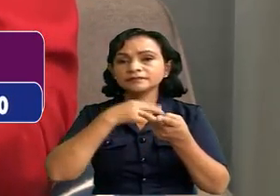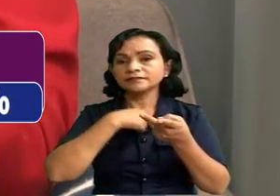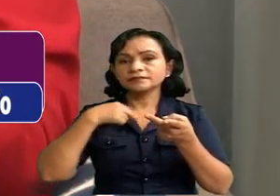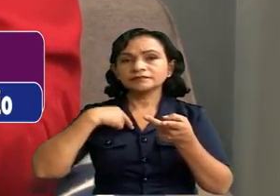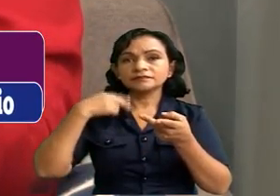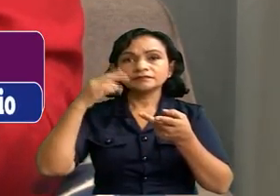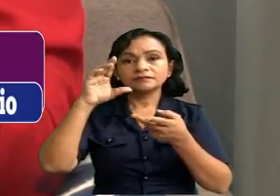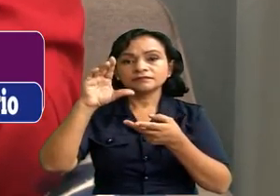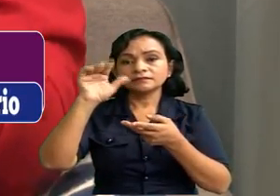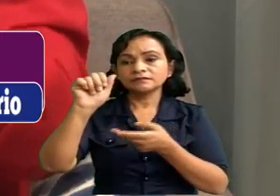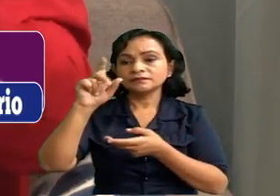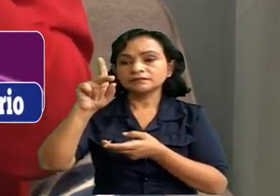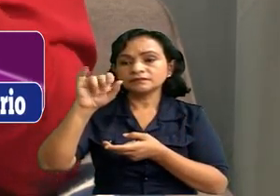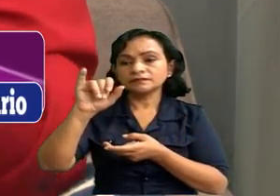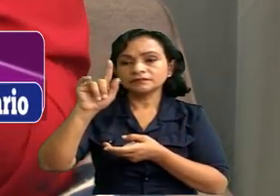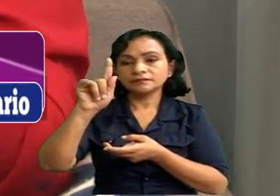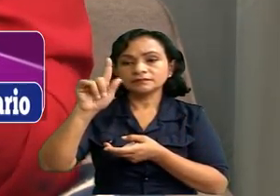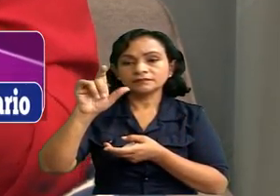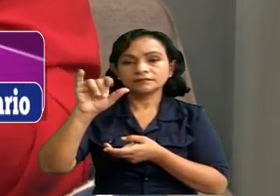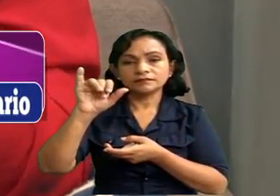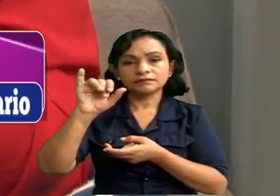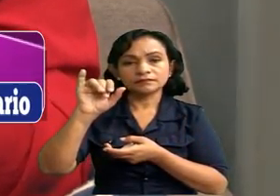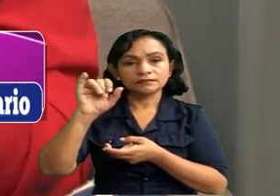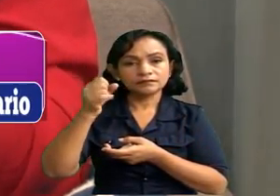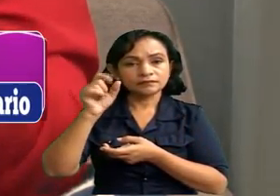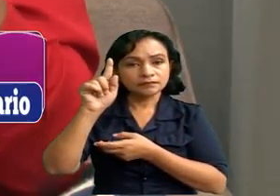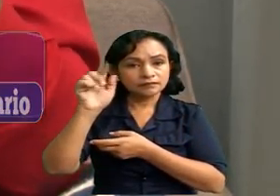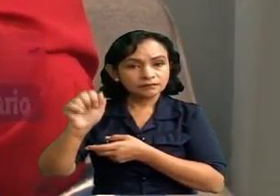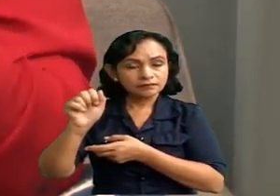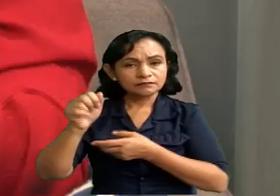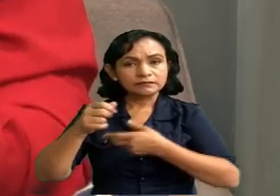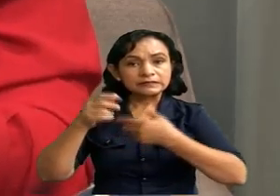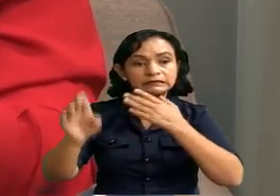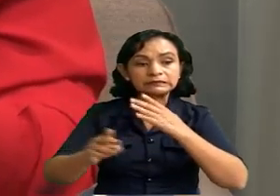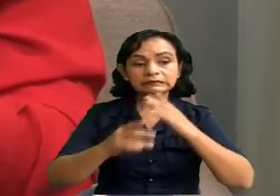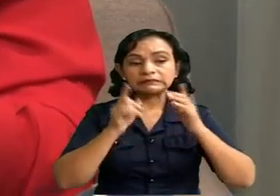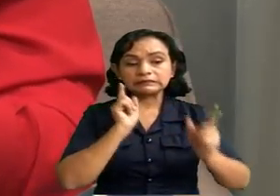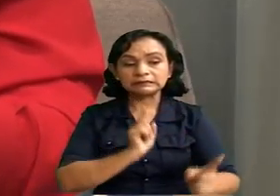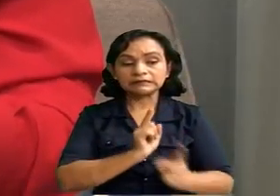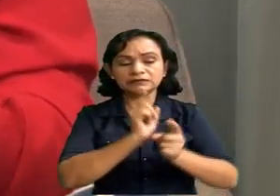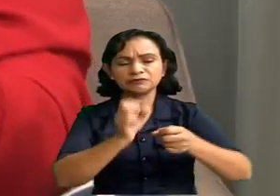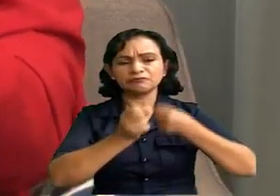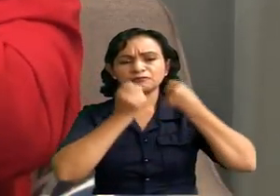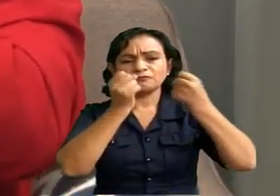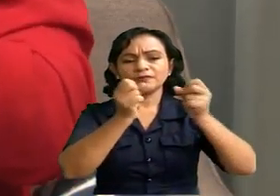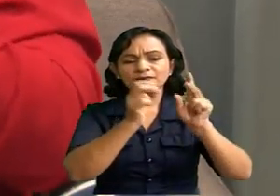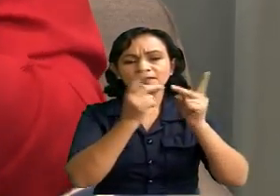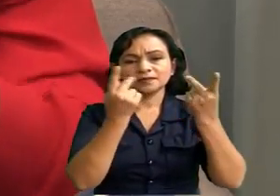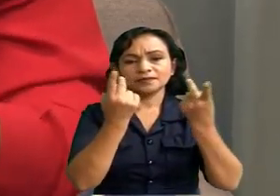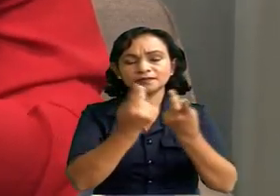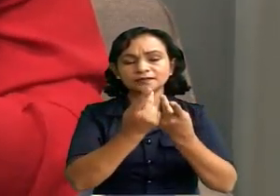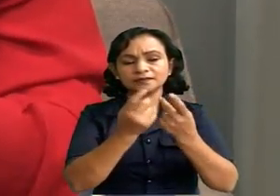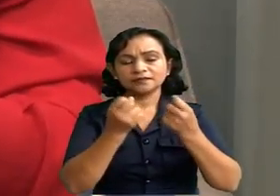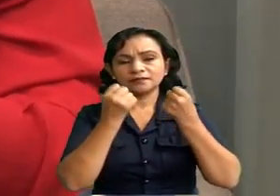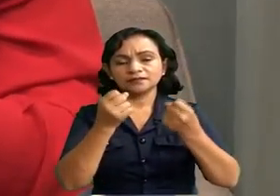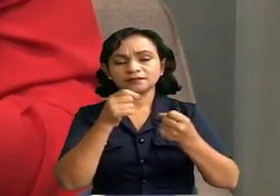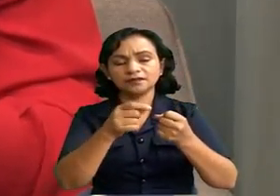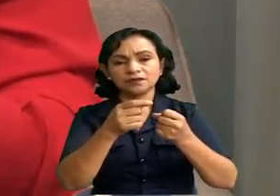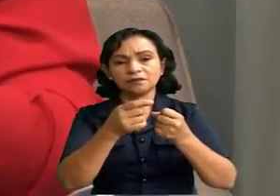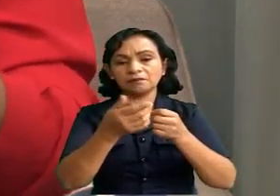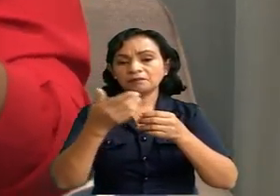encontrar con esa fortaleza de los revolucionarios, con esa fortaleza de los pueblos, que no estamos dispuestos a